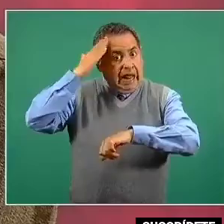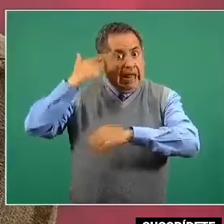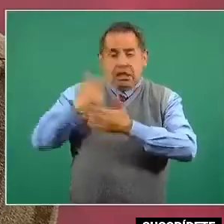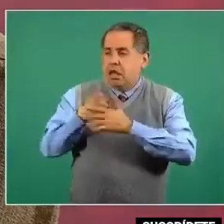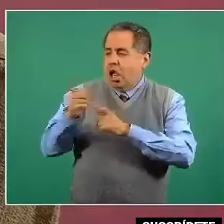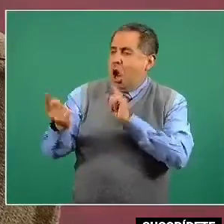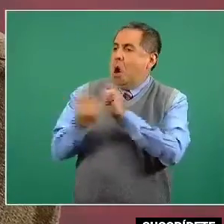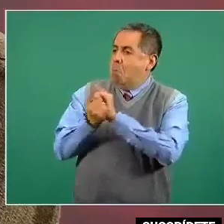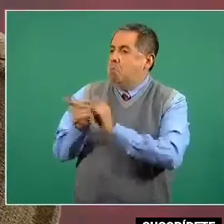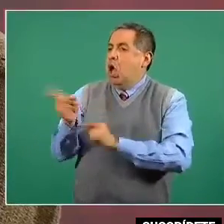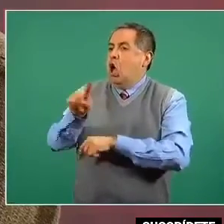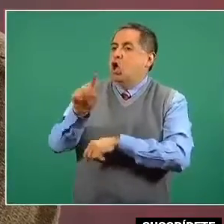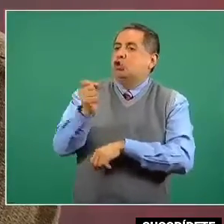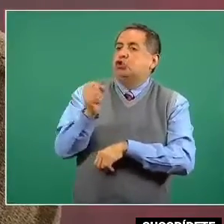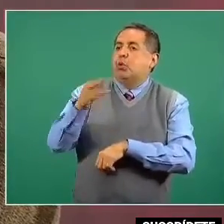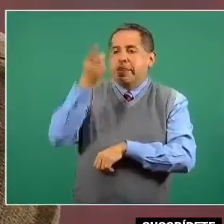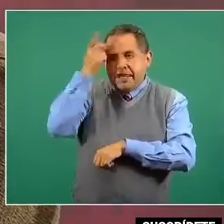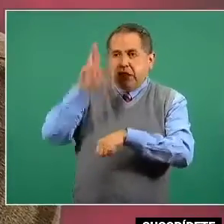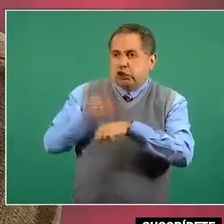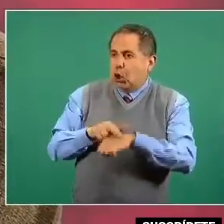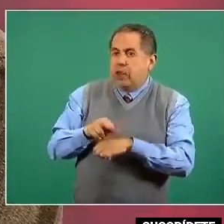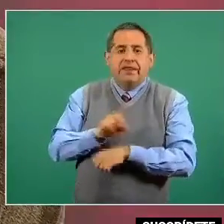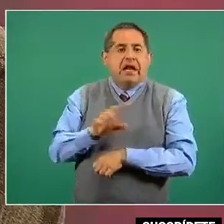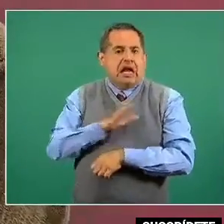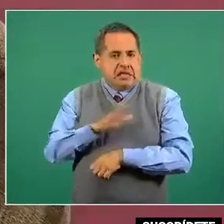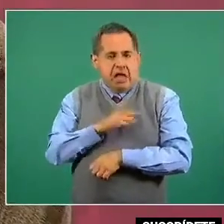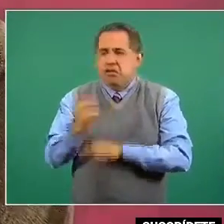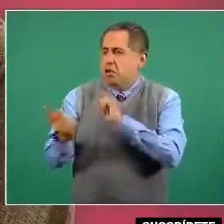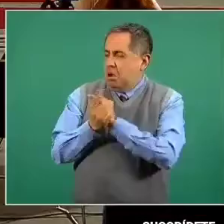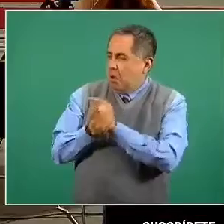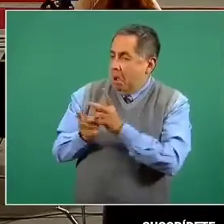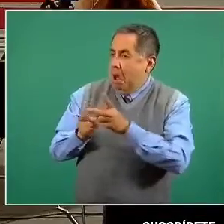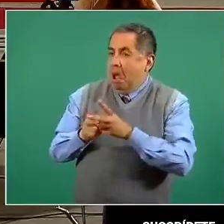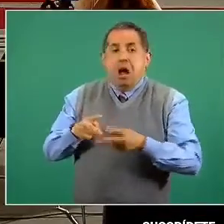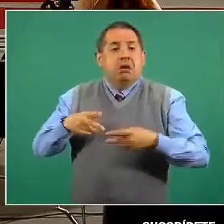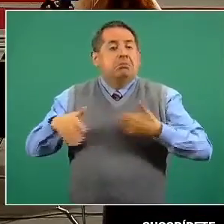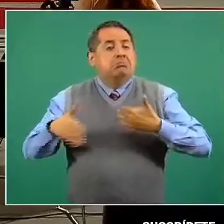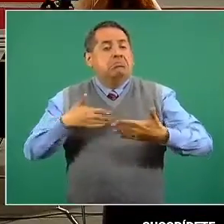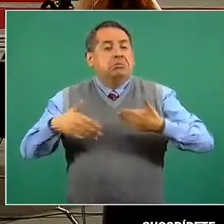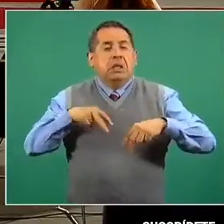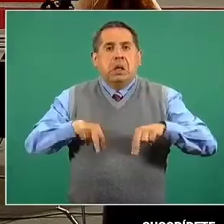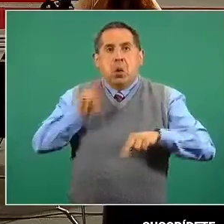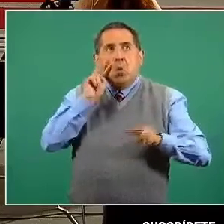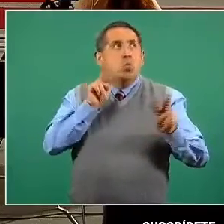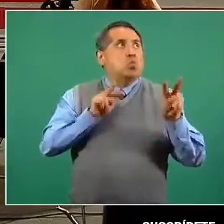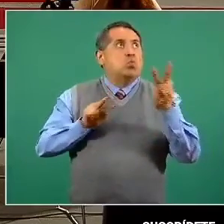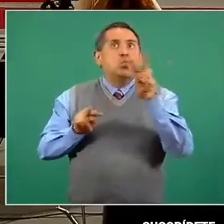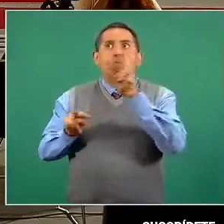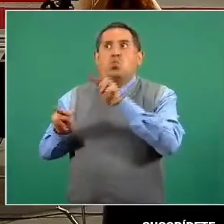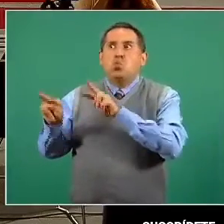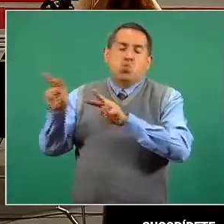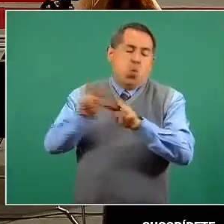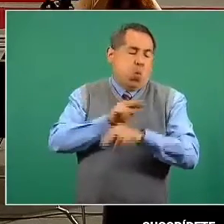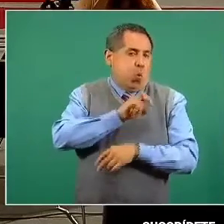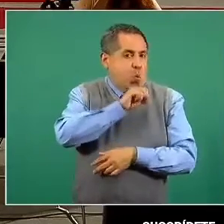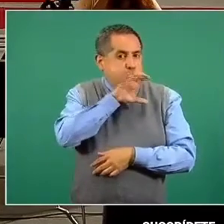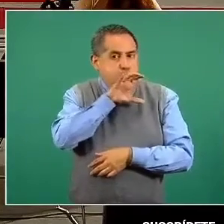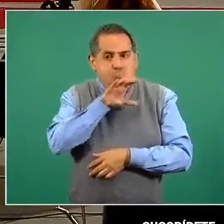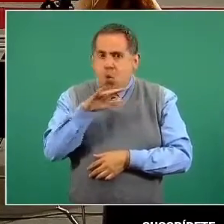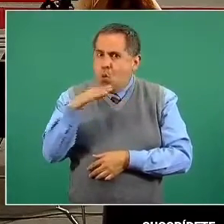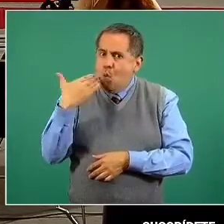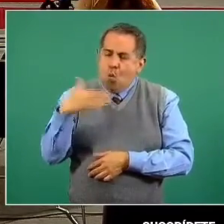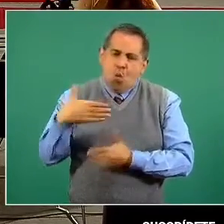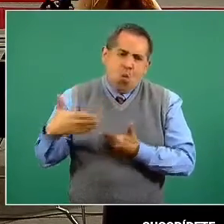su directora de calidad y también recorrer la planta. Muy impresionante, es una planta de